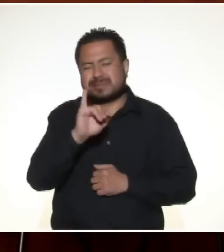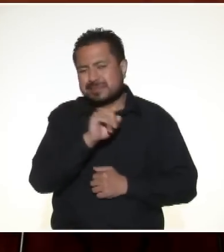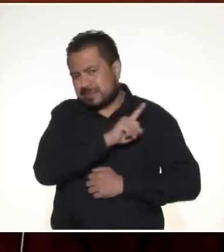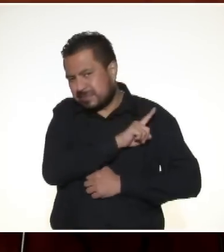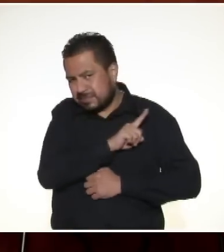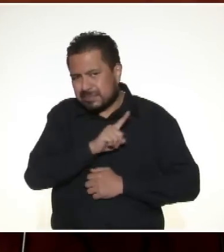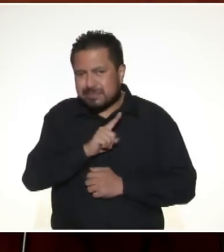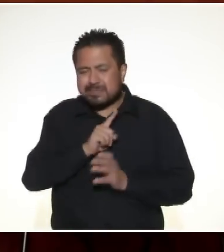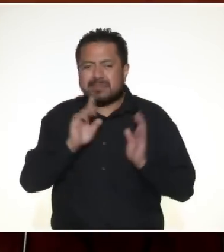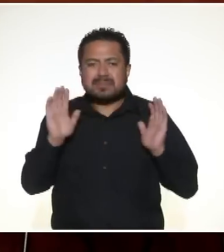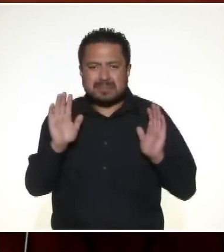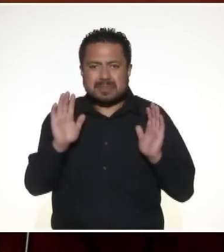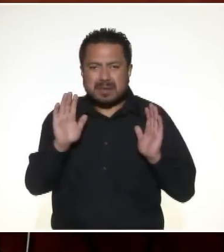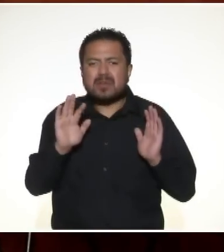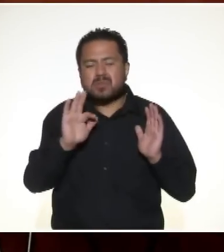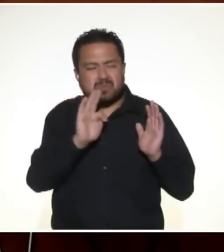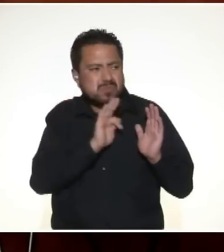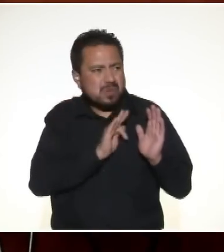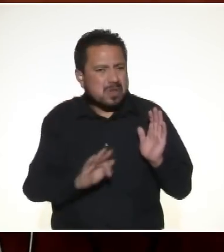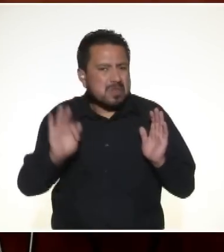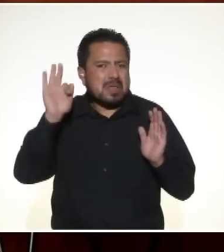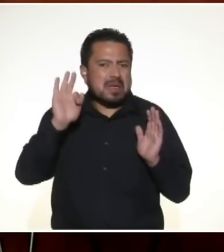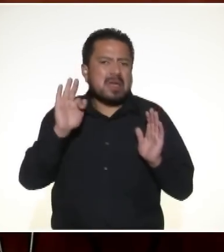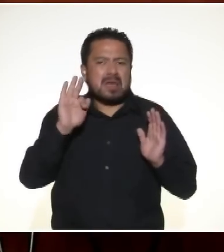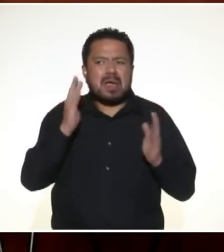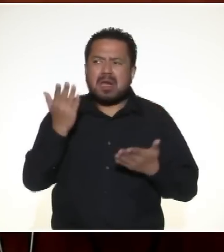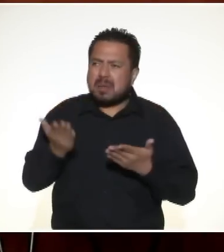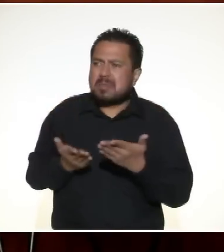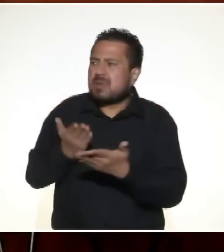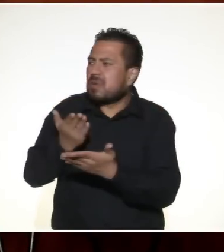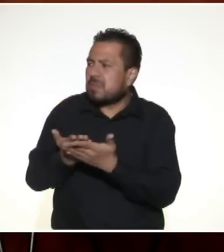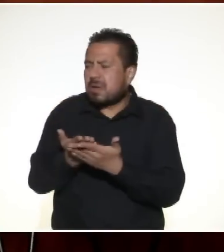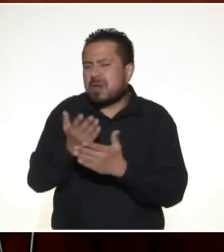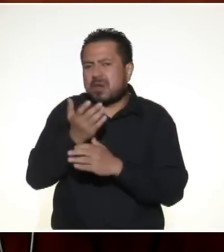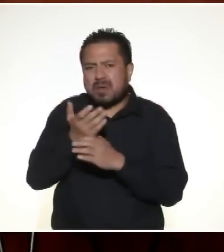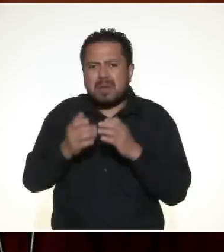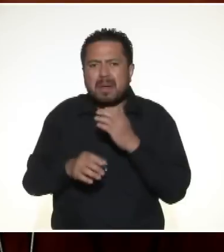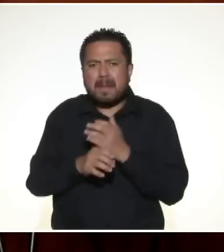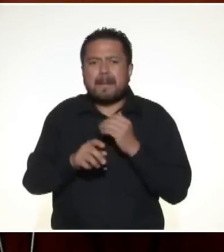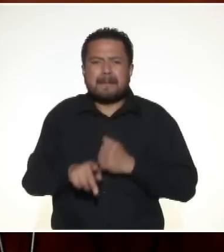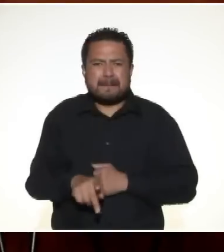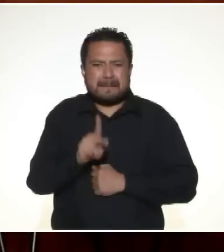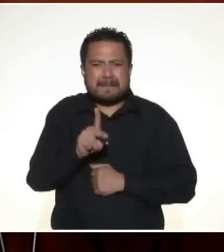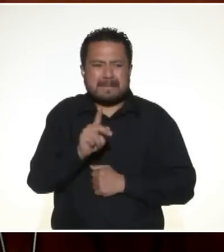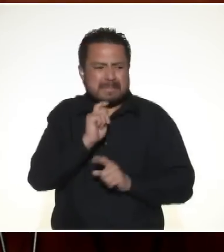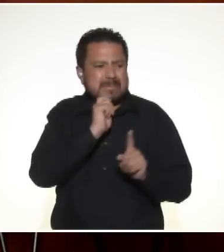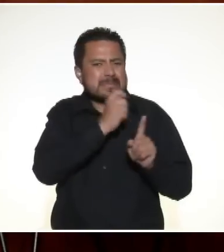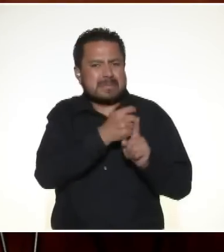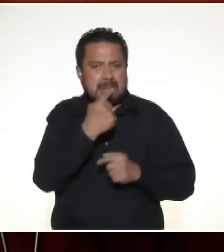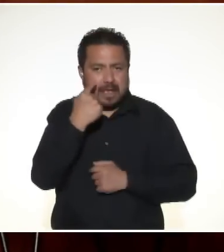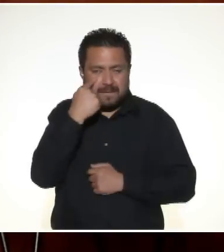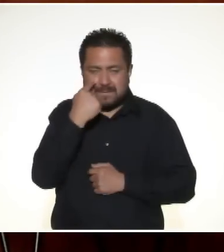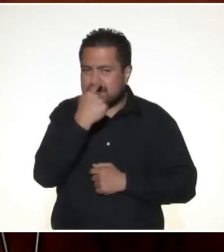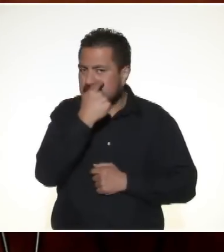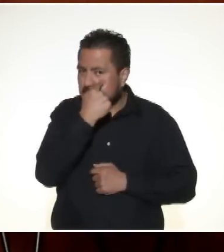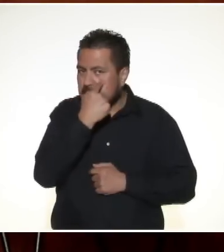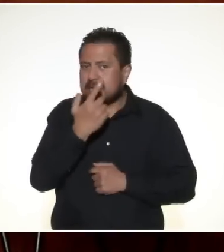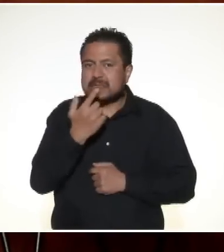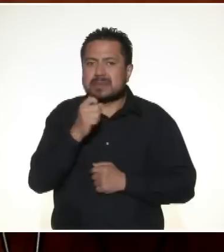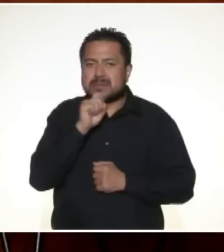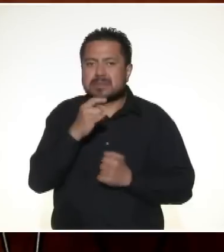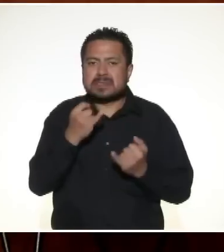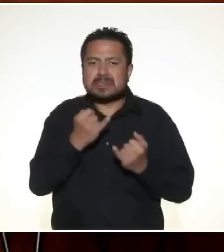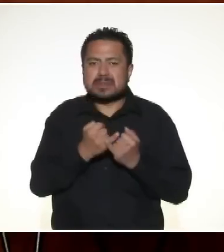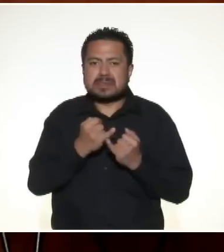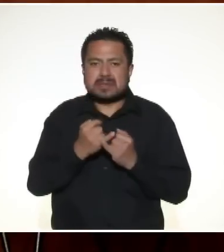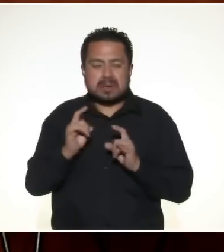e incluso a lo mejor podríamos plantear ciertas bases, lo que es la visión, los